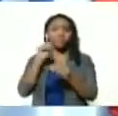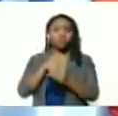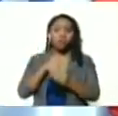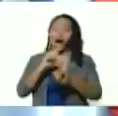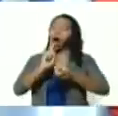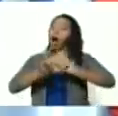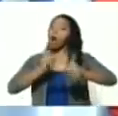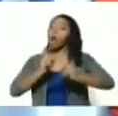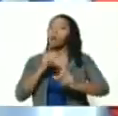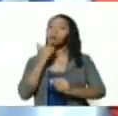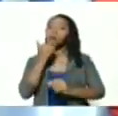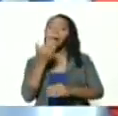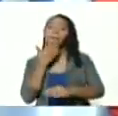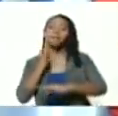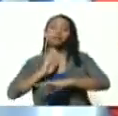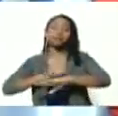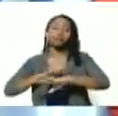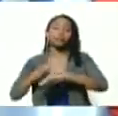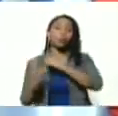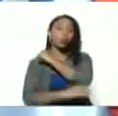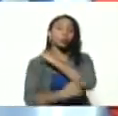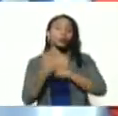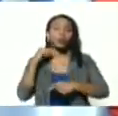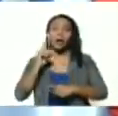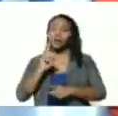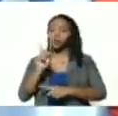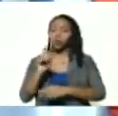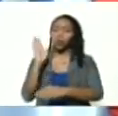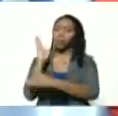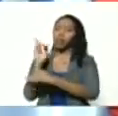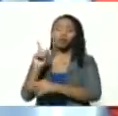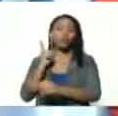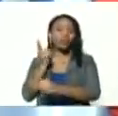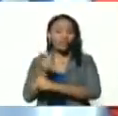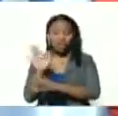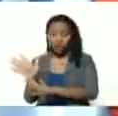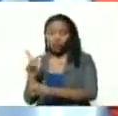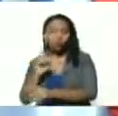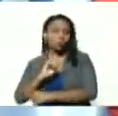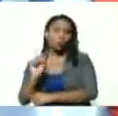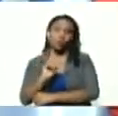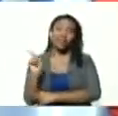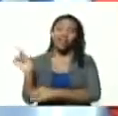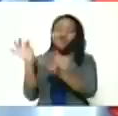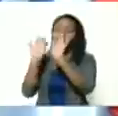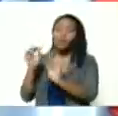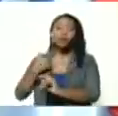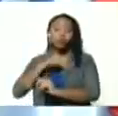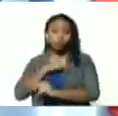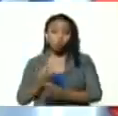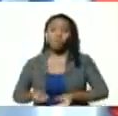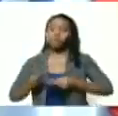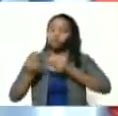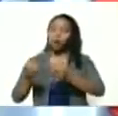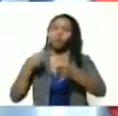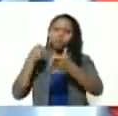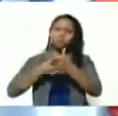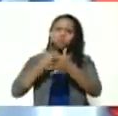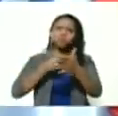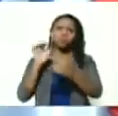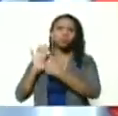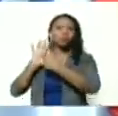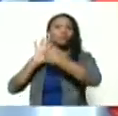en algún delito, sean los sancionados. No debe ser así. Y en este sentido hemos dado una lucha